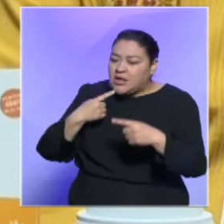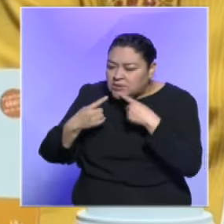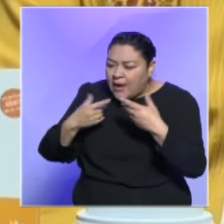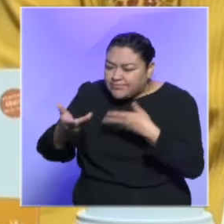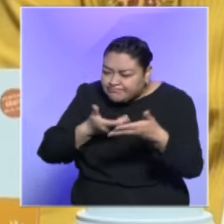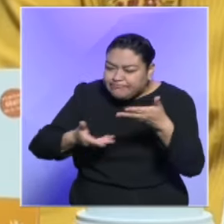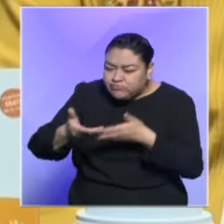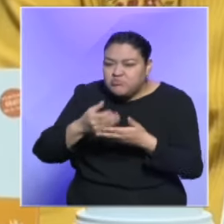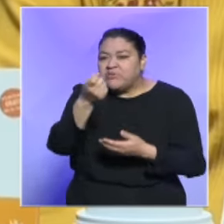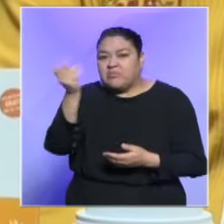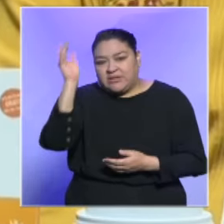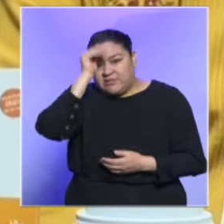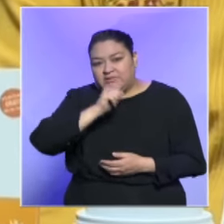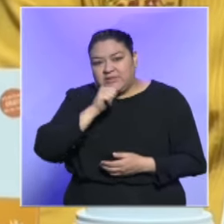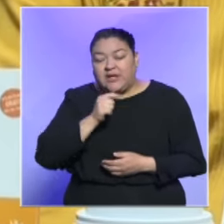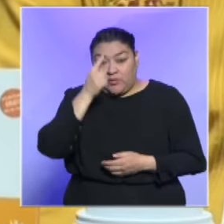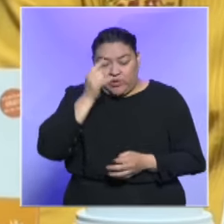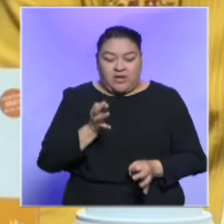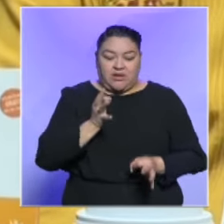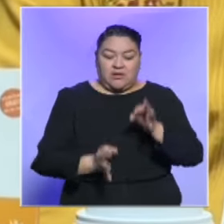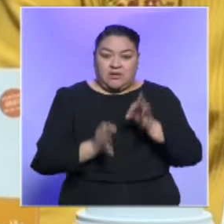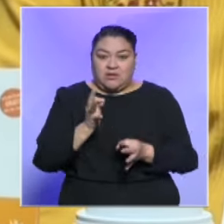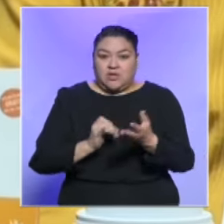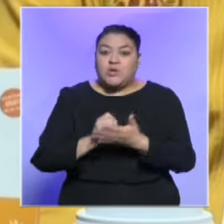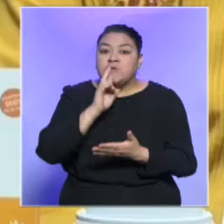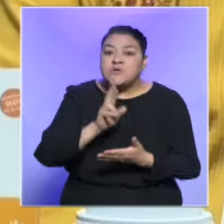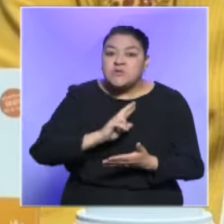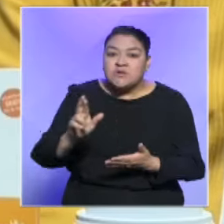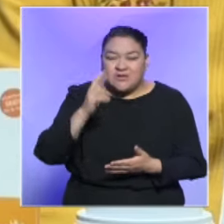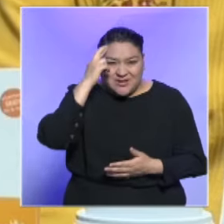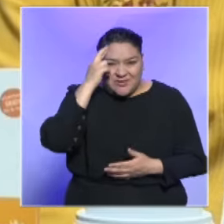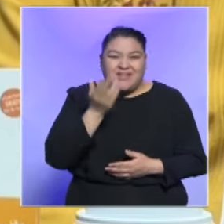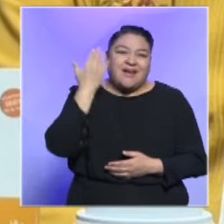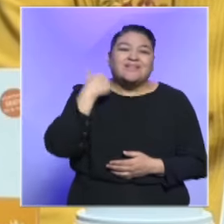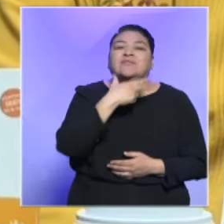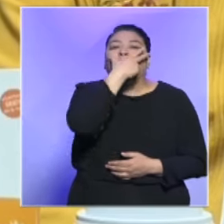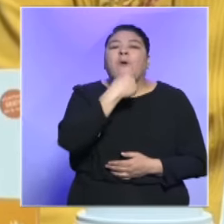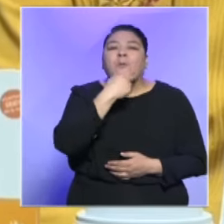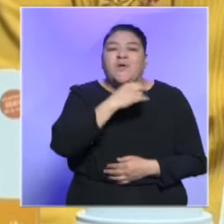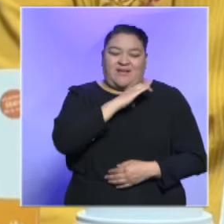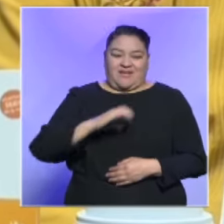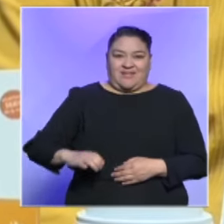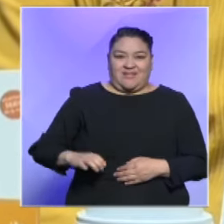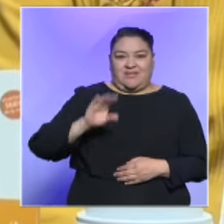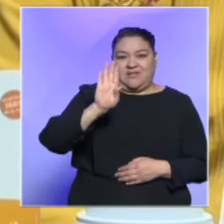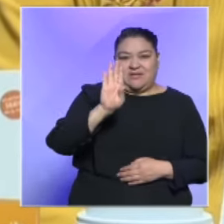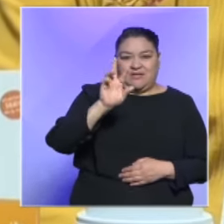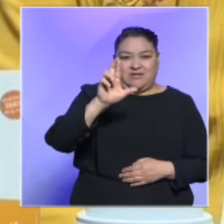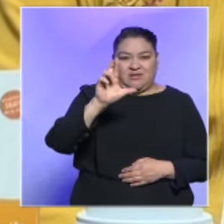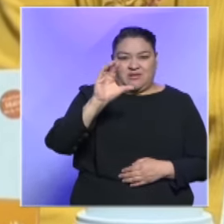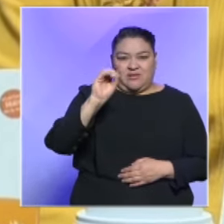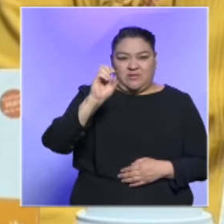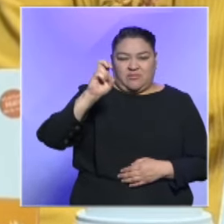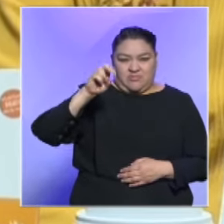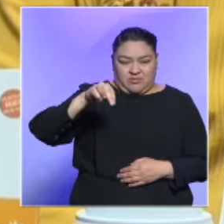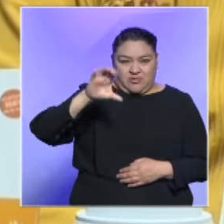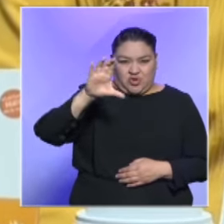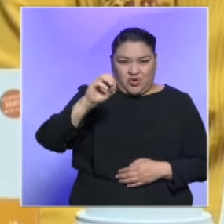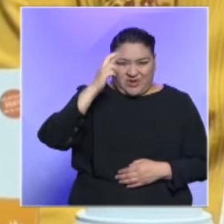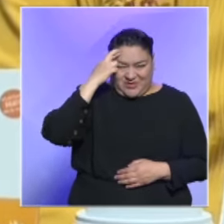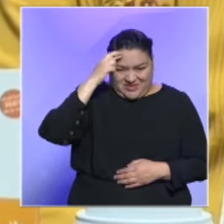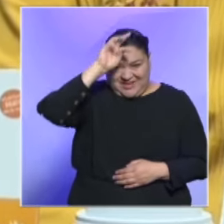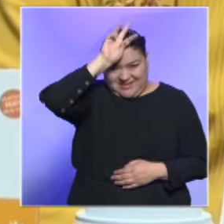crítica, una sentencia de la Sala Superior en relación con el caso Bronco, lo recuerdan ustedes, que fue muy criticada esta sentencia, pero ahí